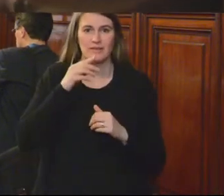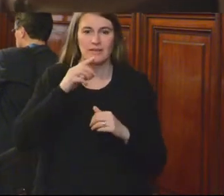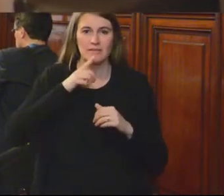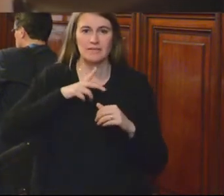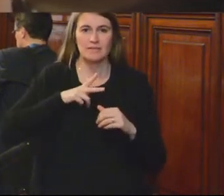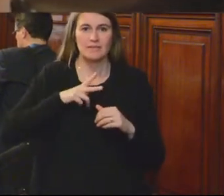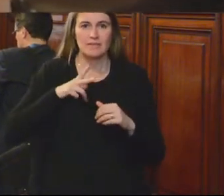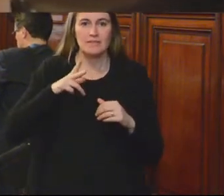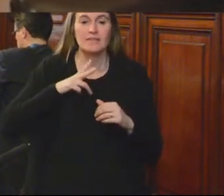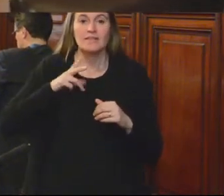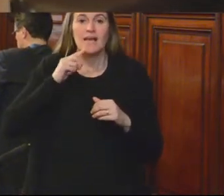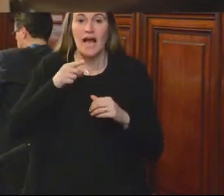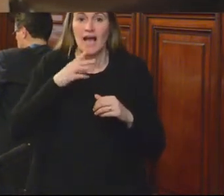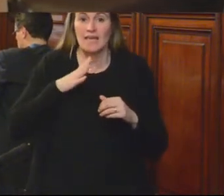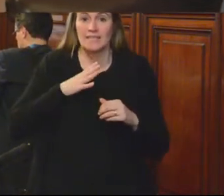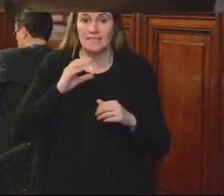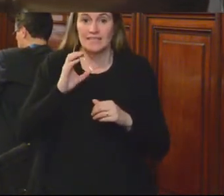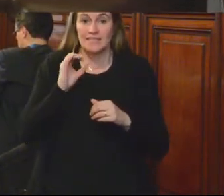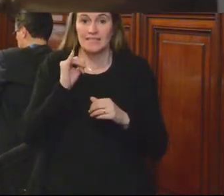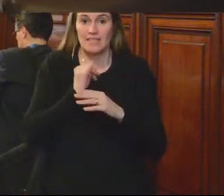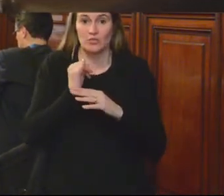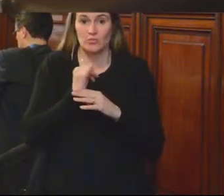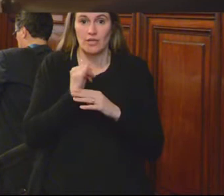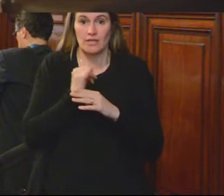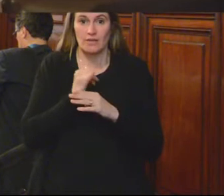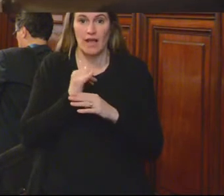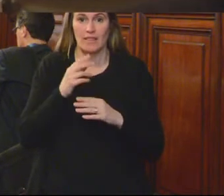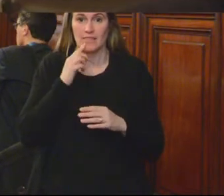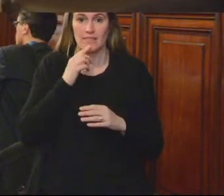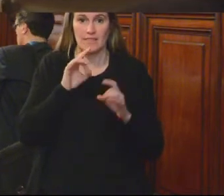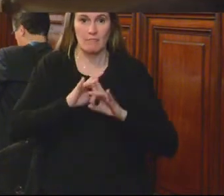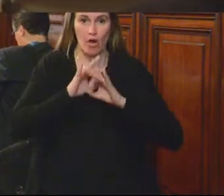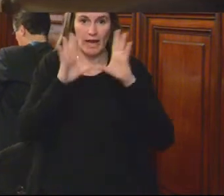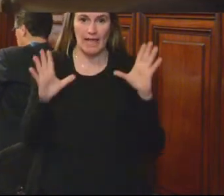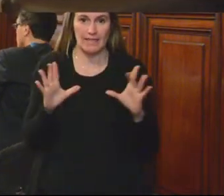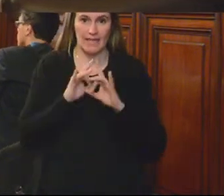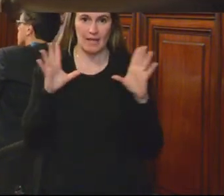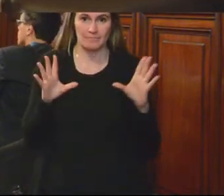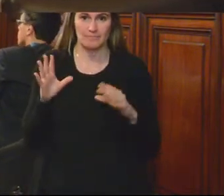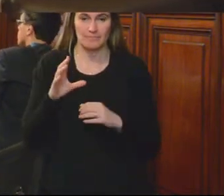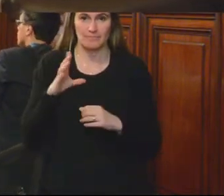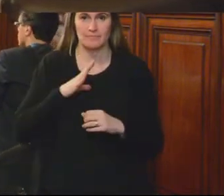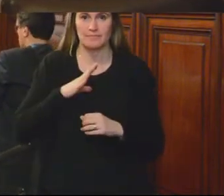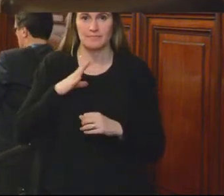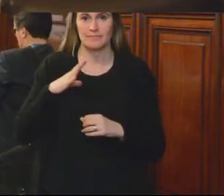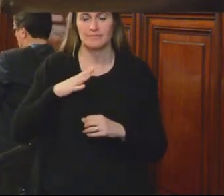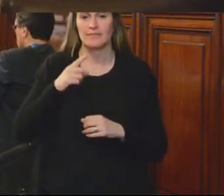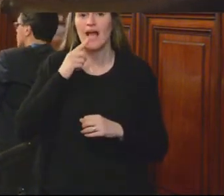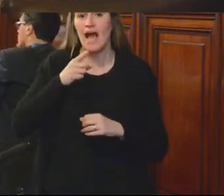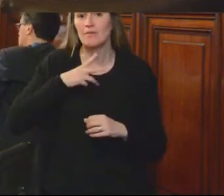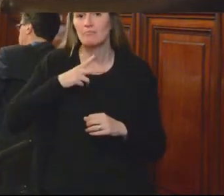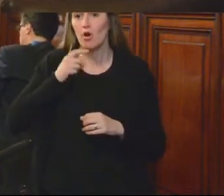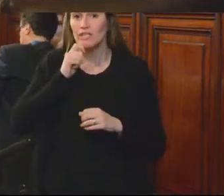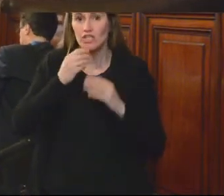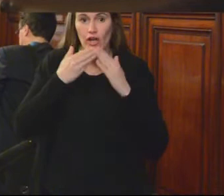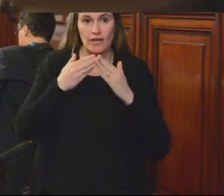con la ruptura de la institucionalidad democrática en Venezuela, denominado Estocada a la Democracia, el cual ha sido producto del monitoreo realizado